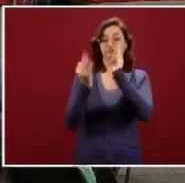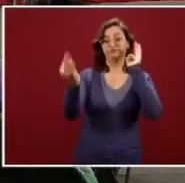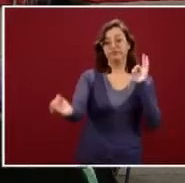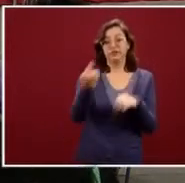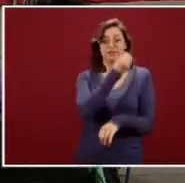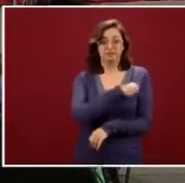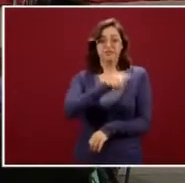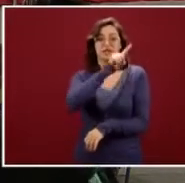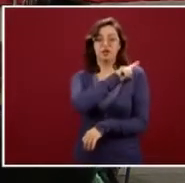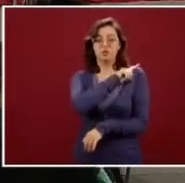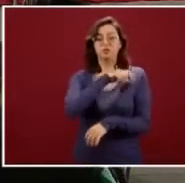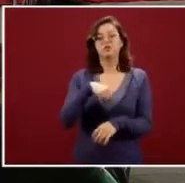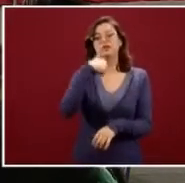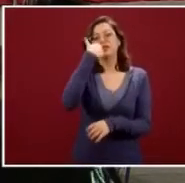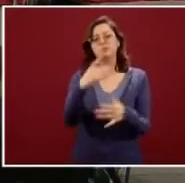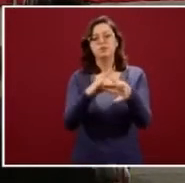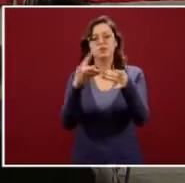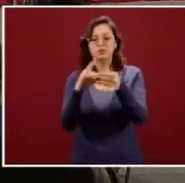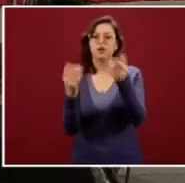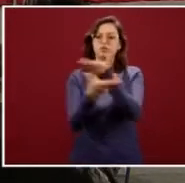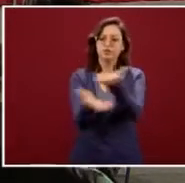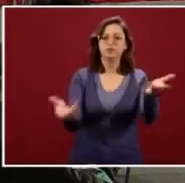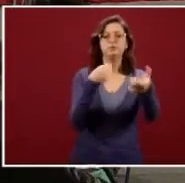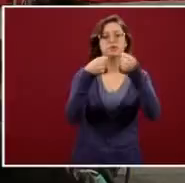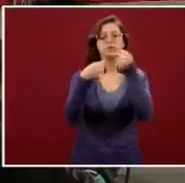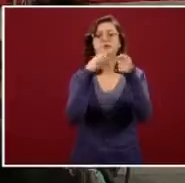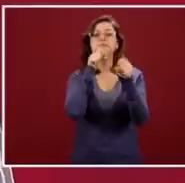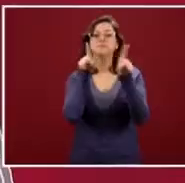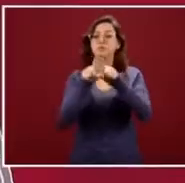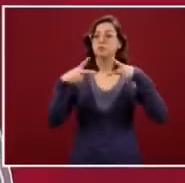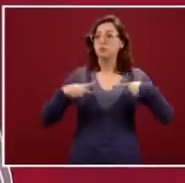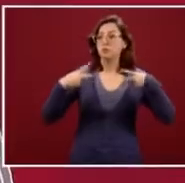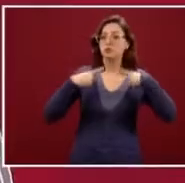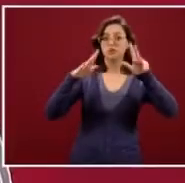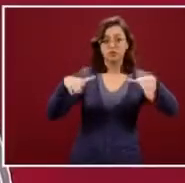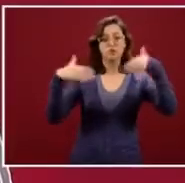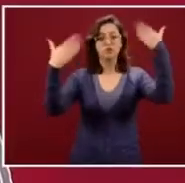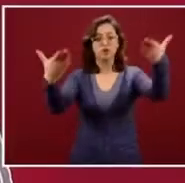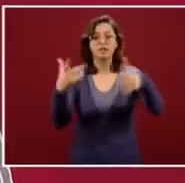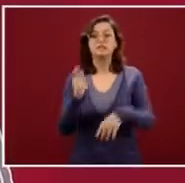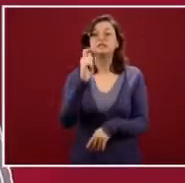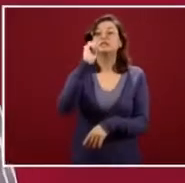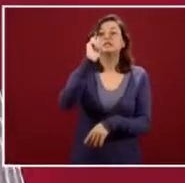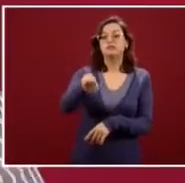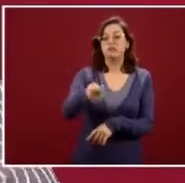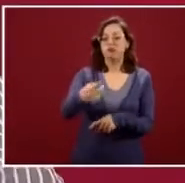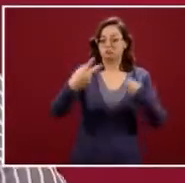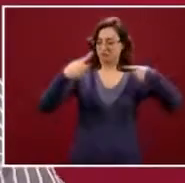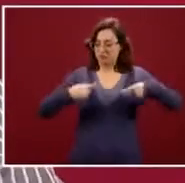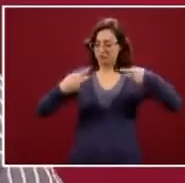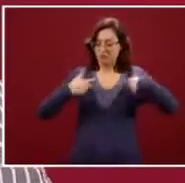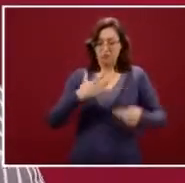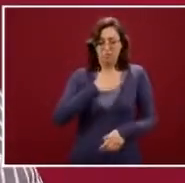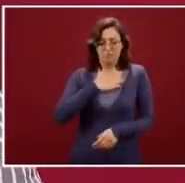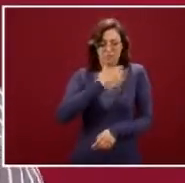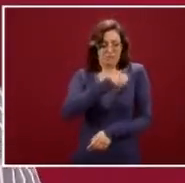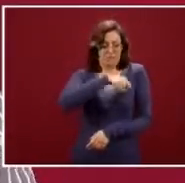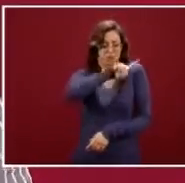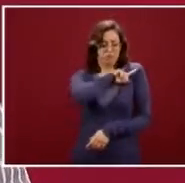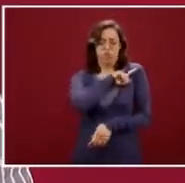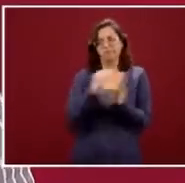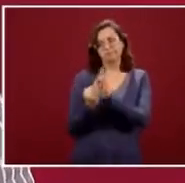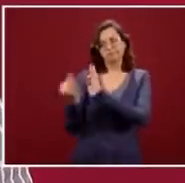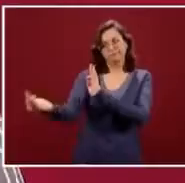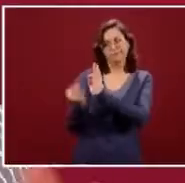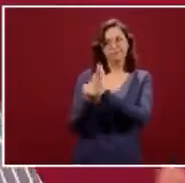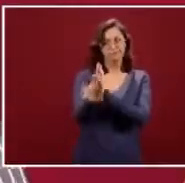para ustedes, periodistas, y para la audiencia, lo que significa mantener cada quien su sana distancia,